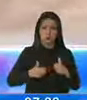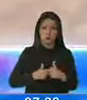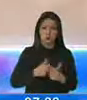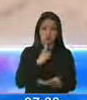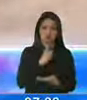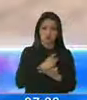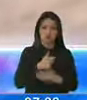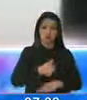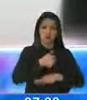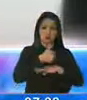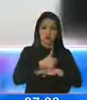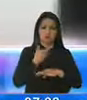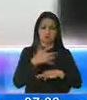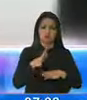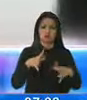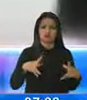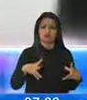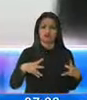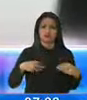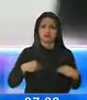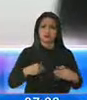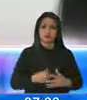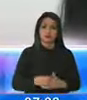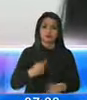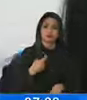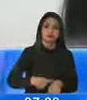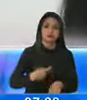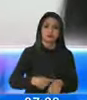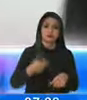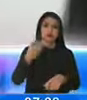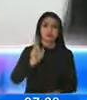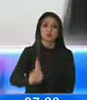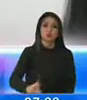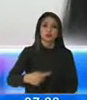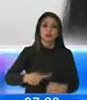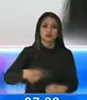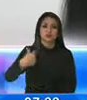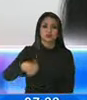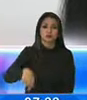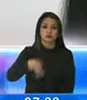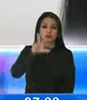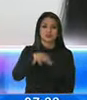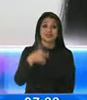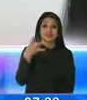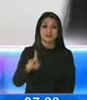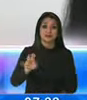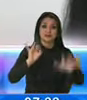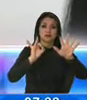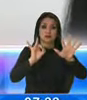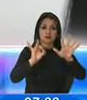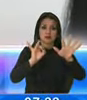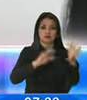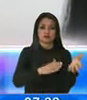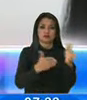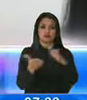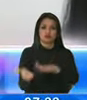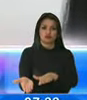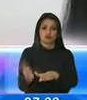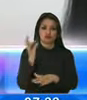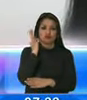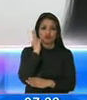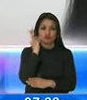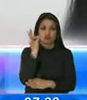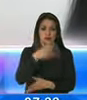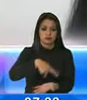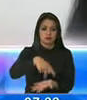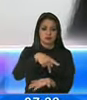las autoridades. Específicamente en Quitumbe, en 2017 se han reportado 7 casos, lo que es la parroquia Eloy